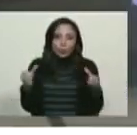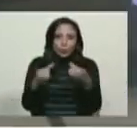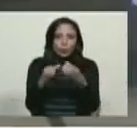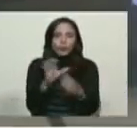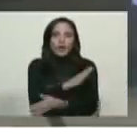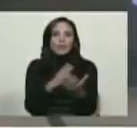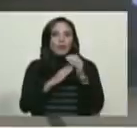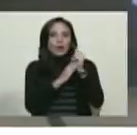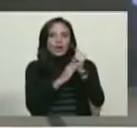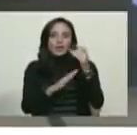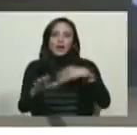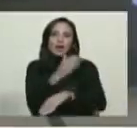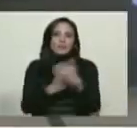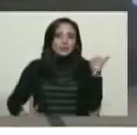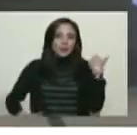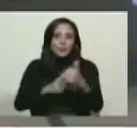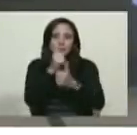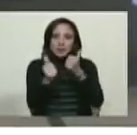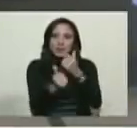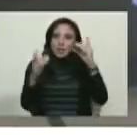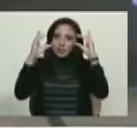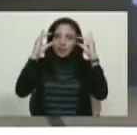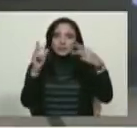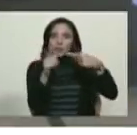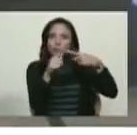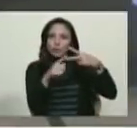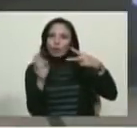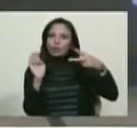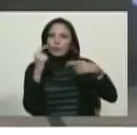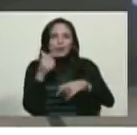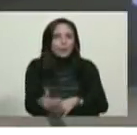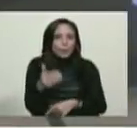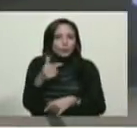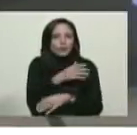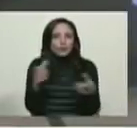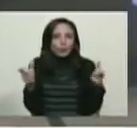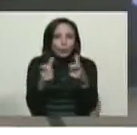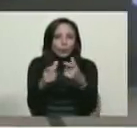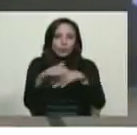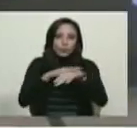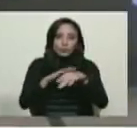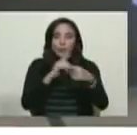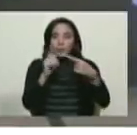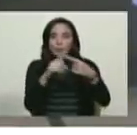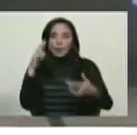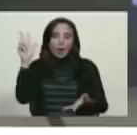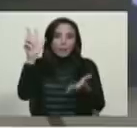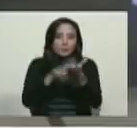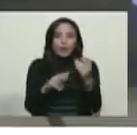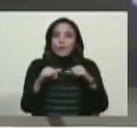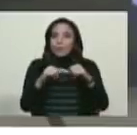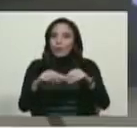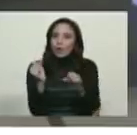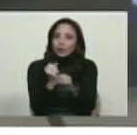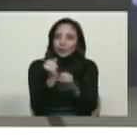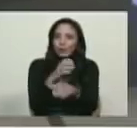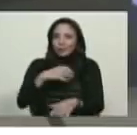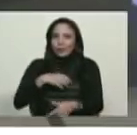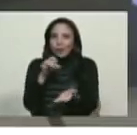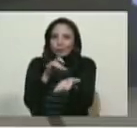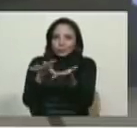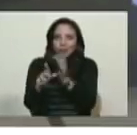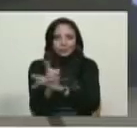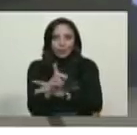vicepresidenta Delcy Rodríguez. Dos aspectos relevantes en este Consejo Presidencial: la aprobación del decreto de inamovilidad laboral